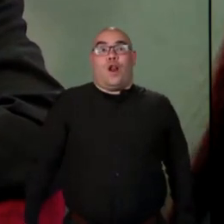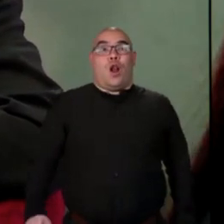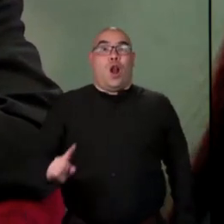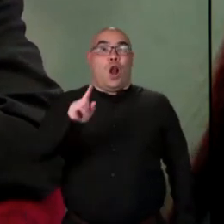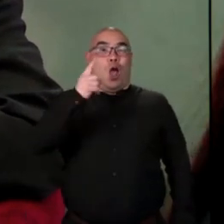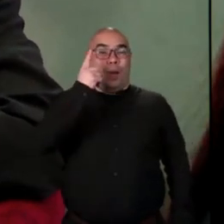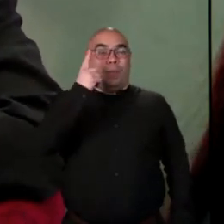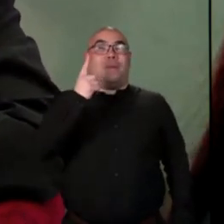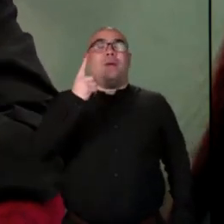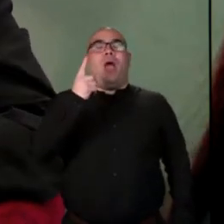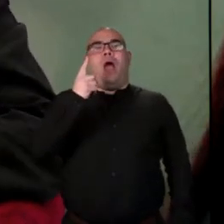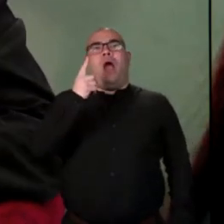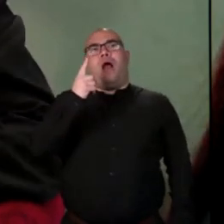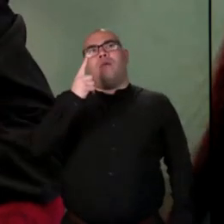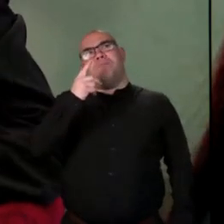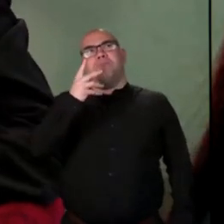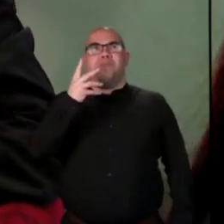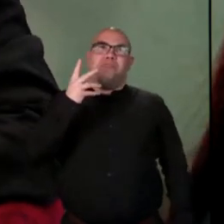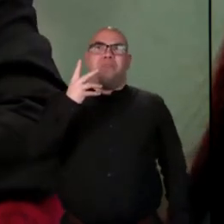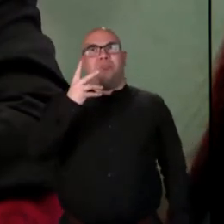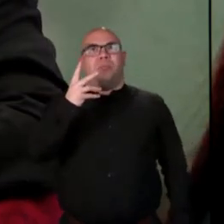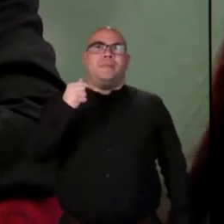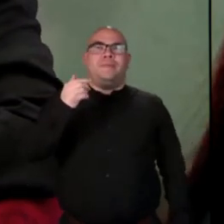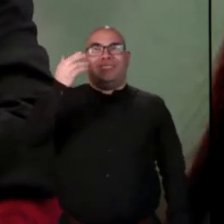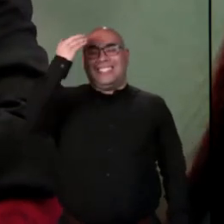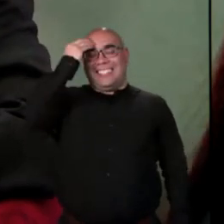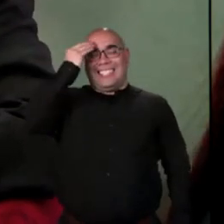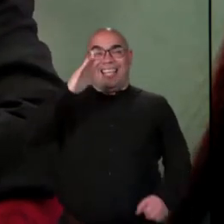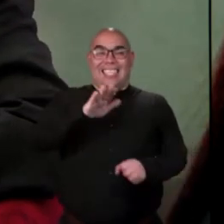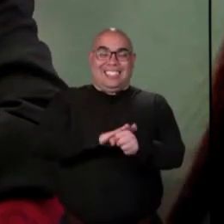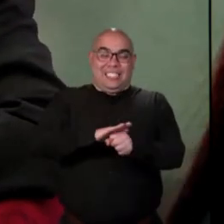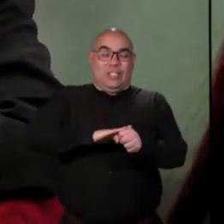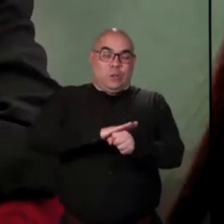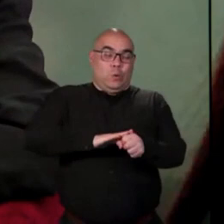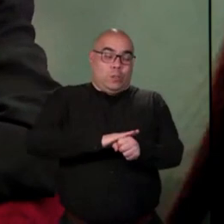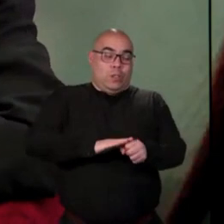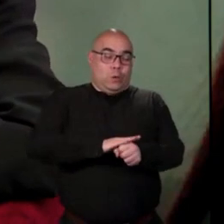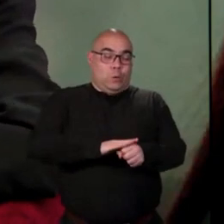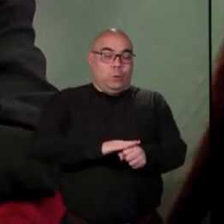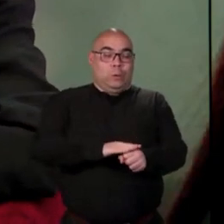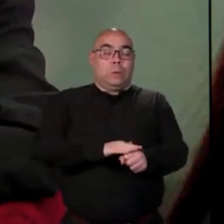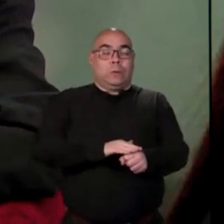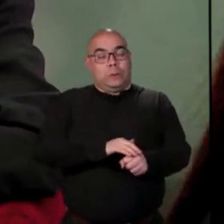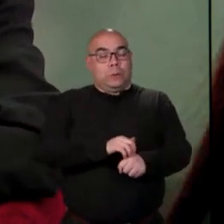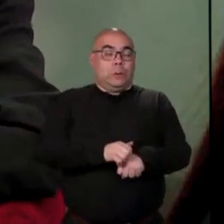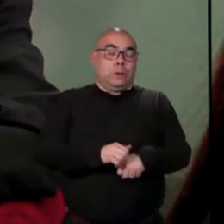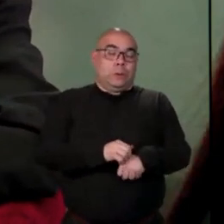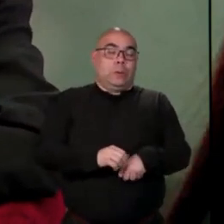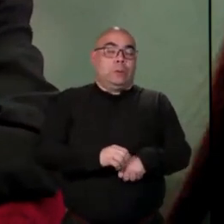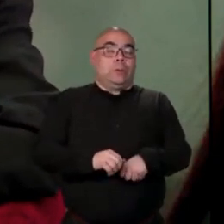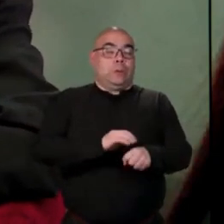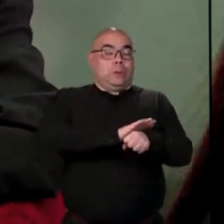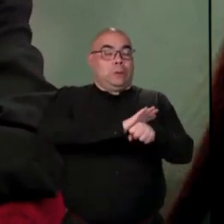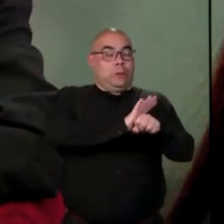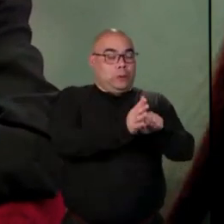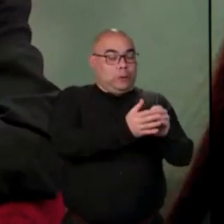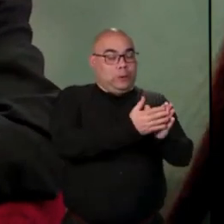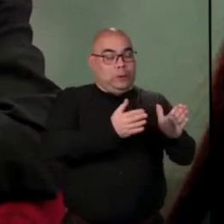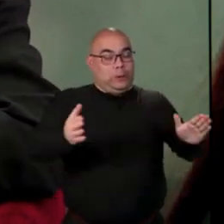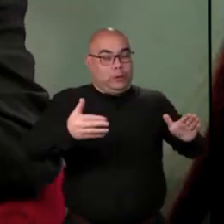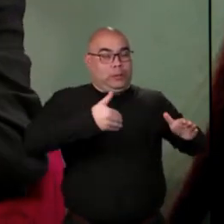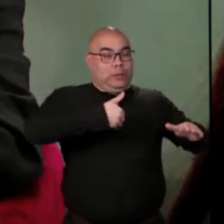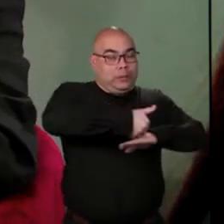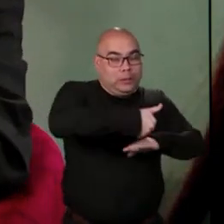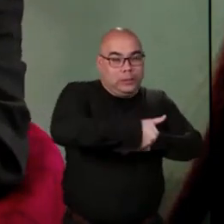dar cuenta que en esa muy exigente situación que hemos afrontado en estos dos últimos años, desde luego con situaciones muy profundas